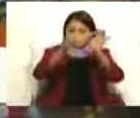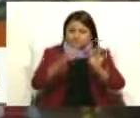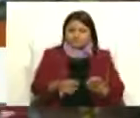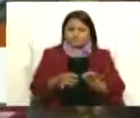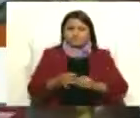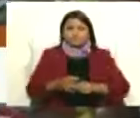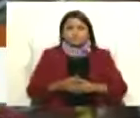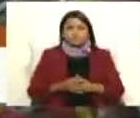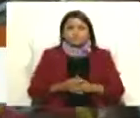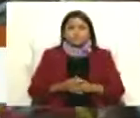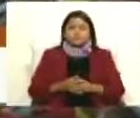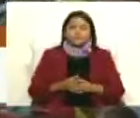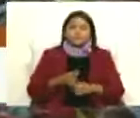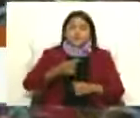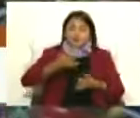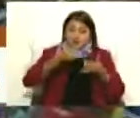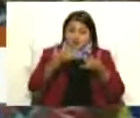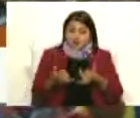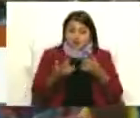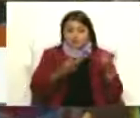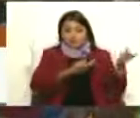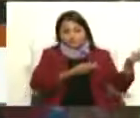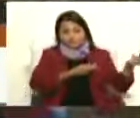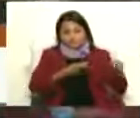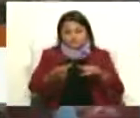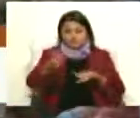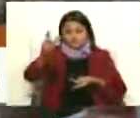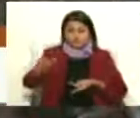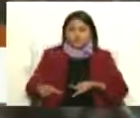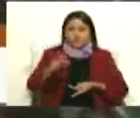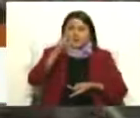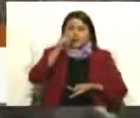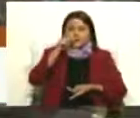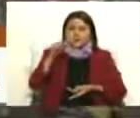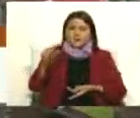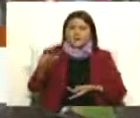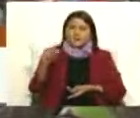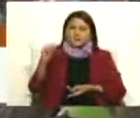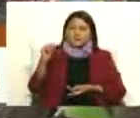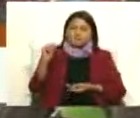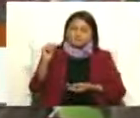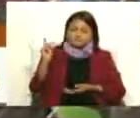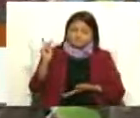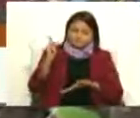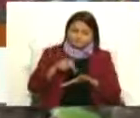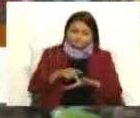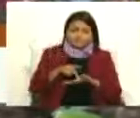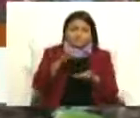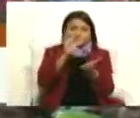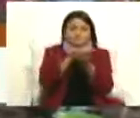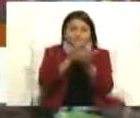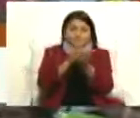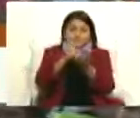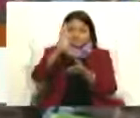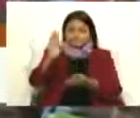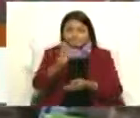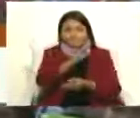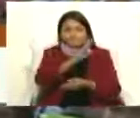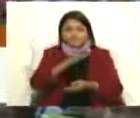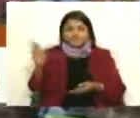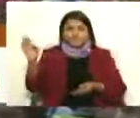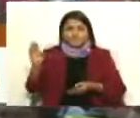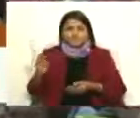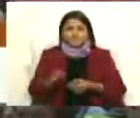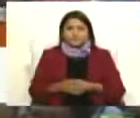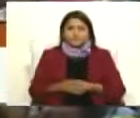Y vamos a recibir a un hombre que desde su llegada a Nueva Esparta lo han bautizado como